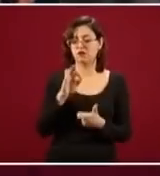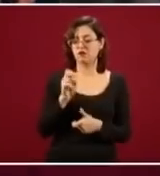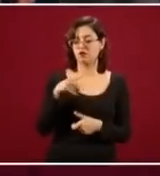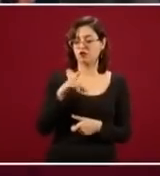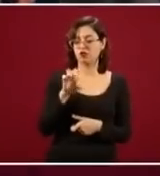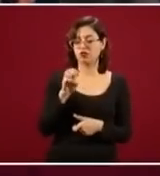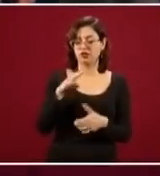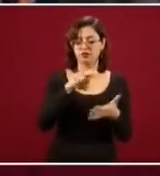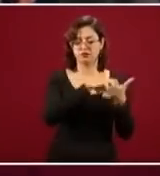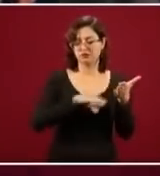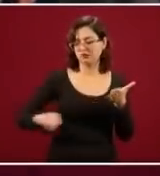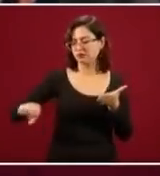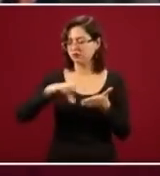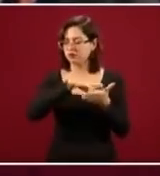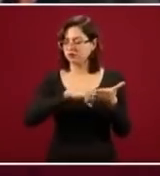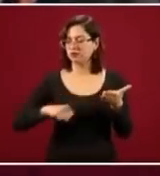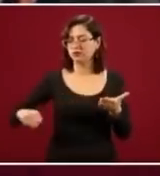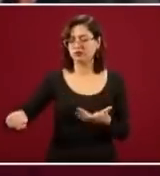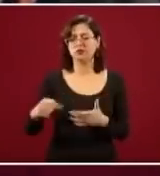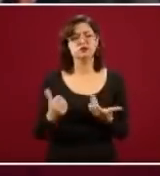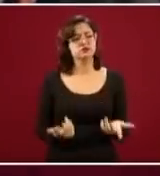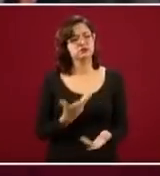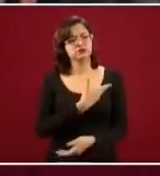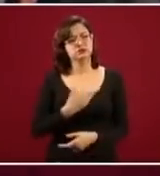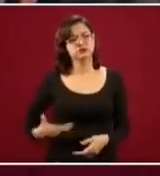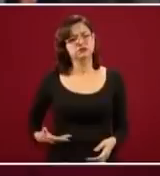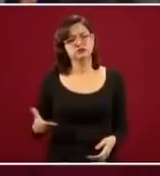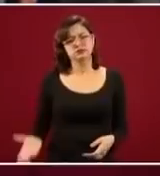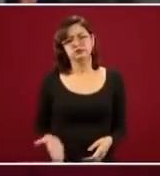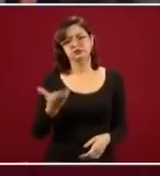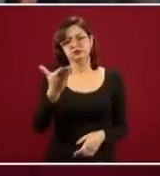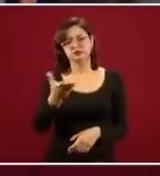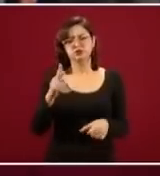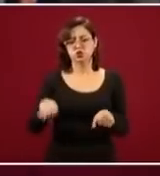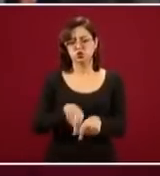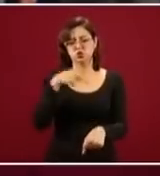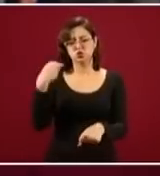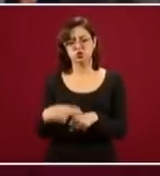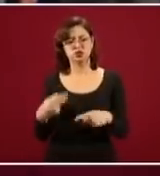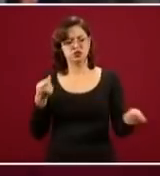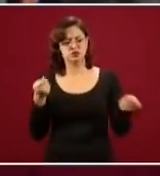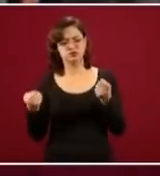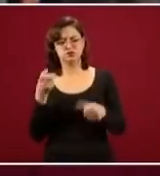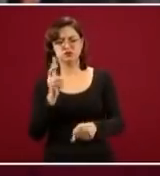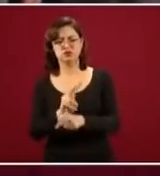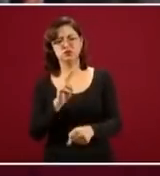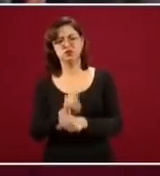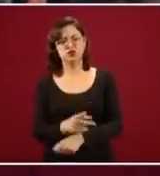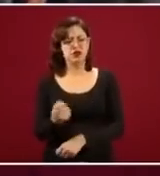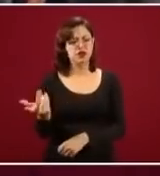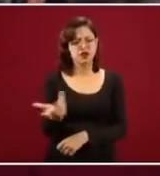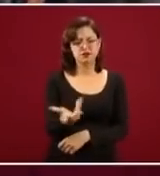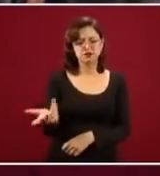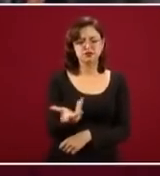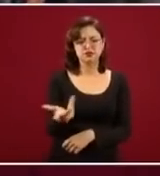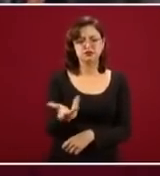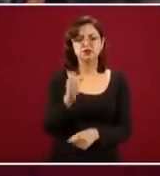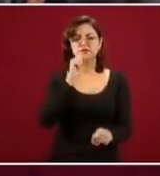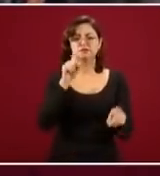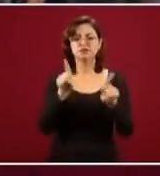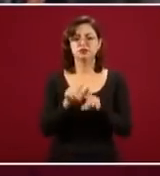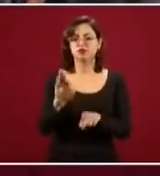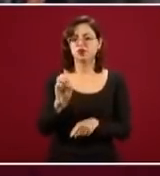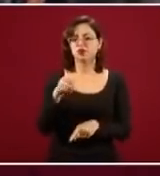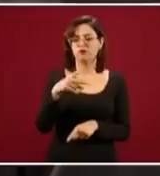Presidente, ¿qué medidas tomará su gobierno para regular a los notarios y los recursos del